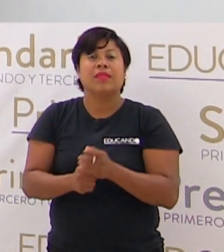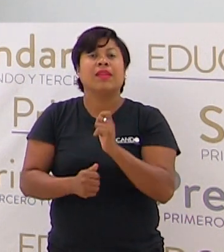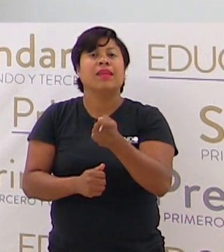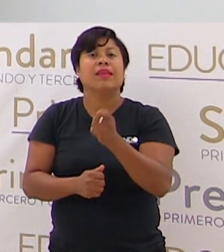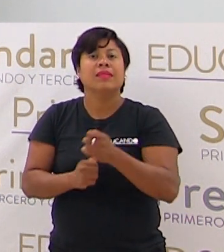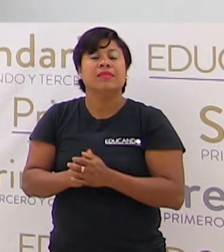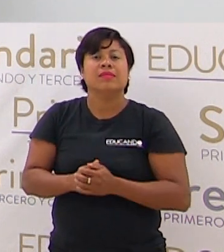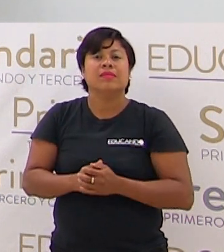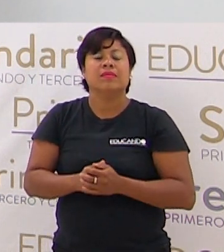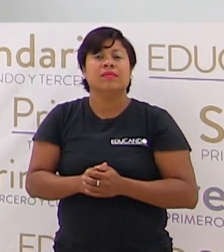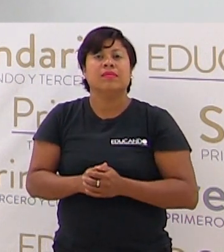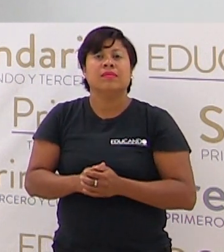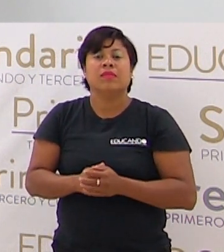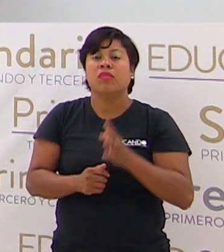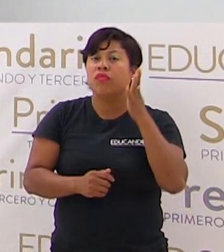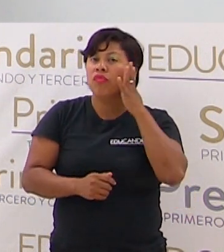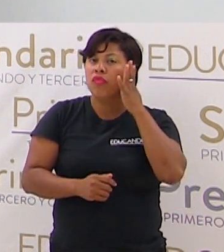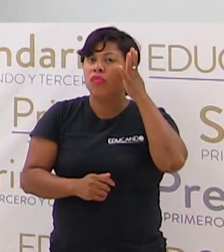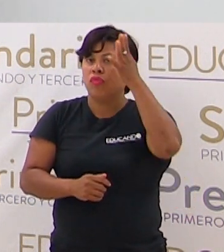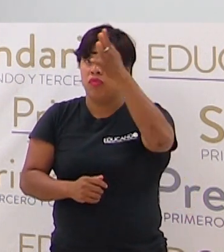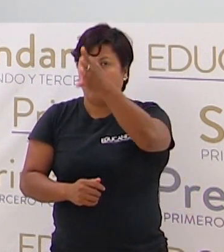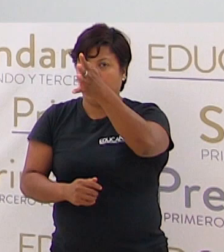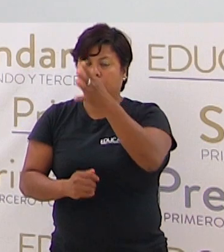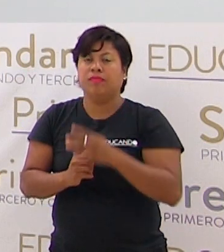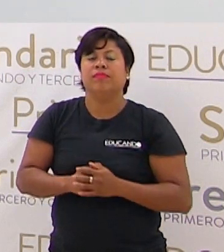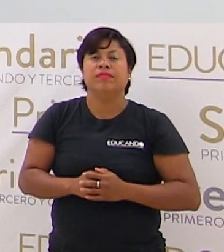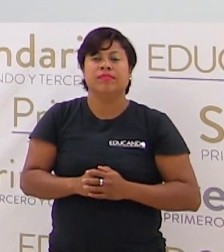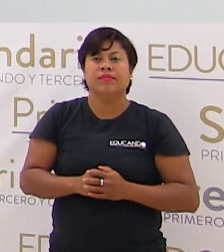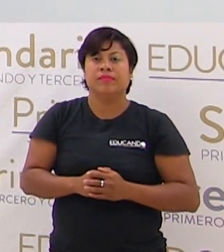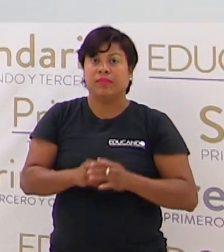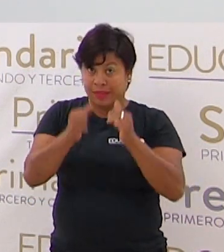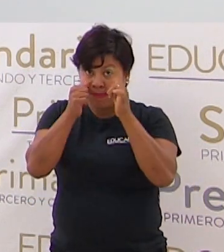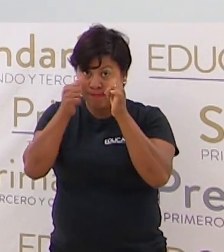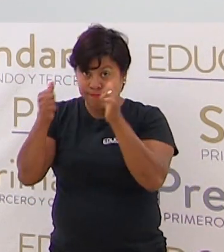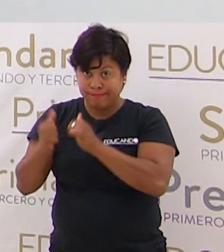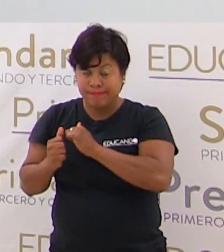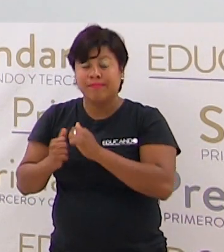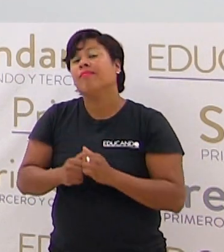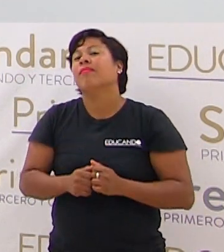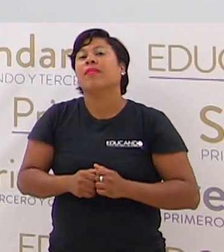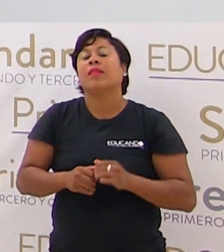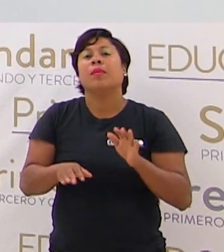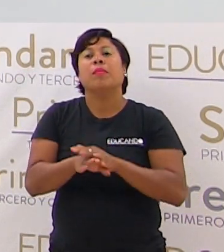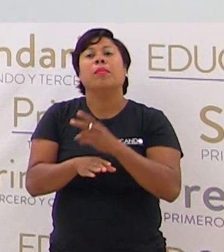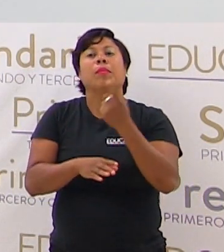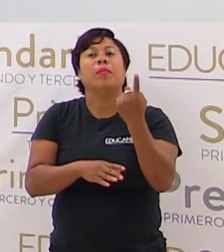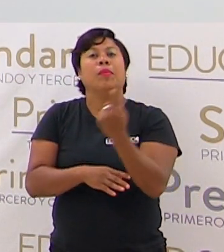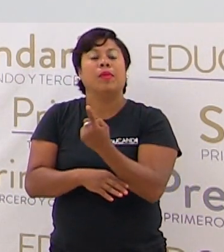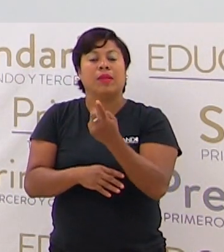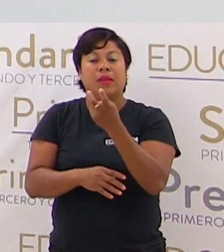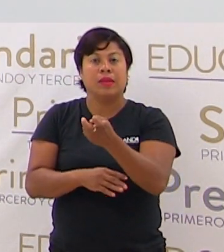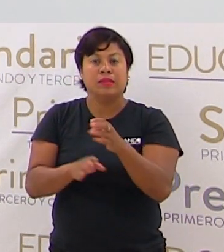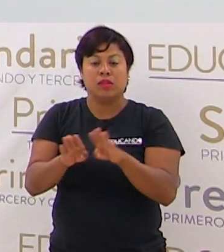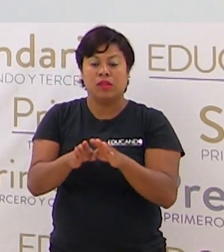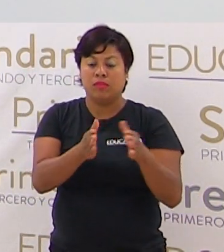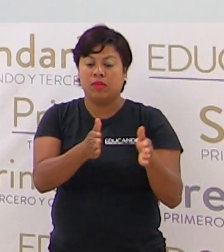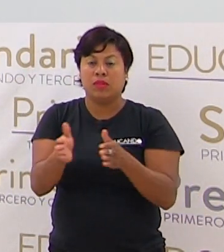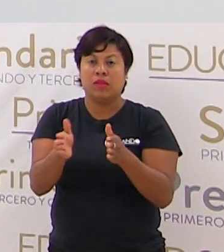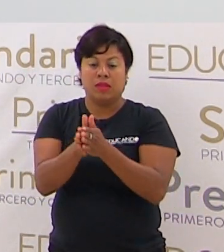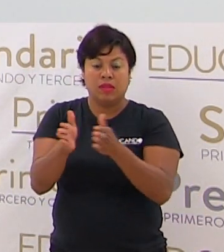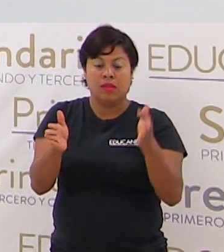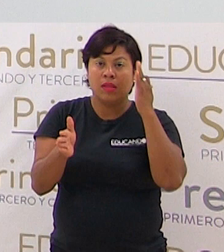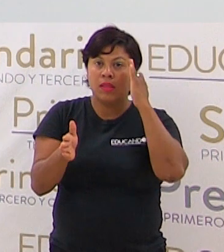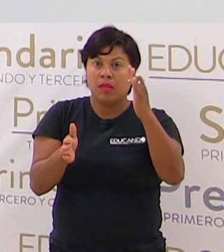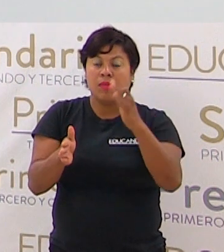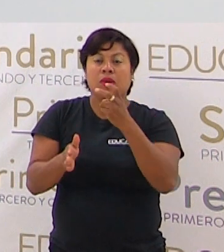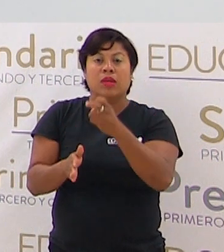sería el futuro, ¿bien? Atención con esto porque en la parte de la línea